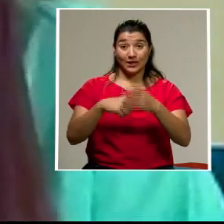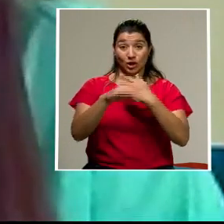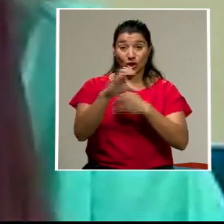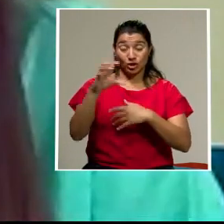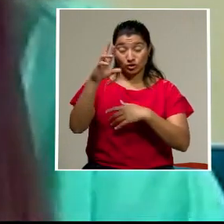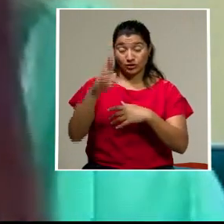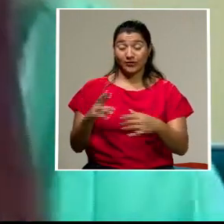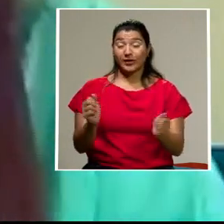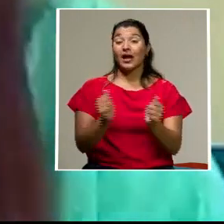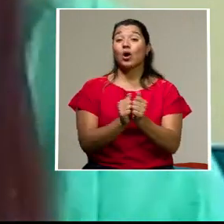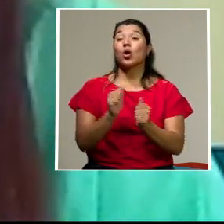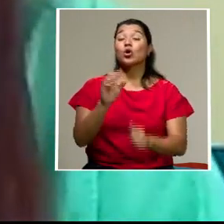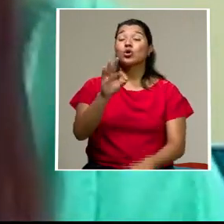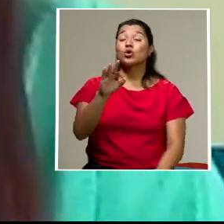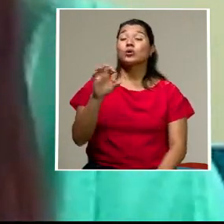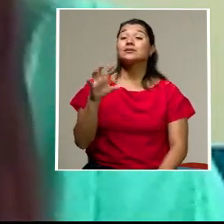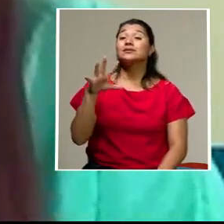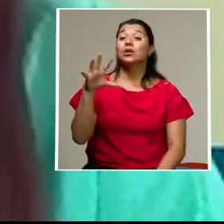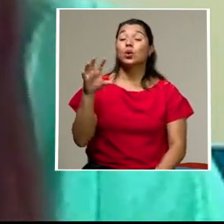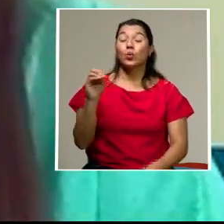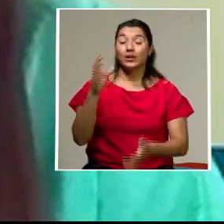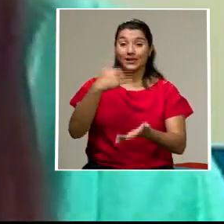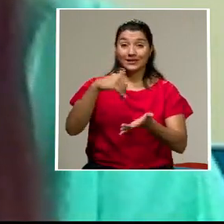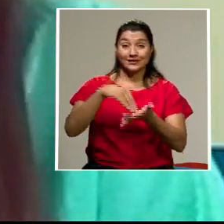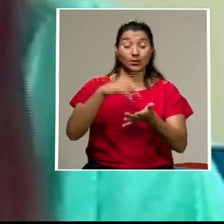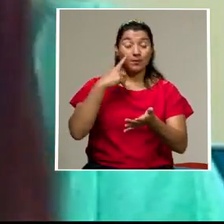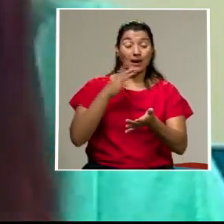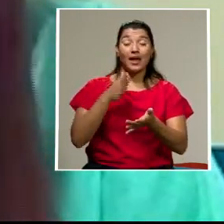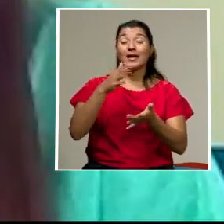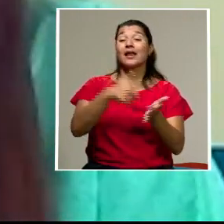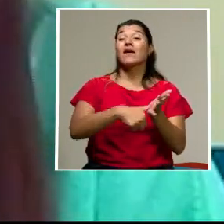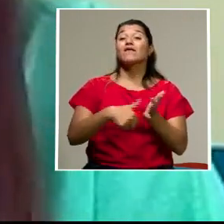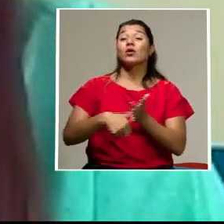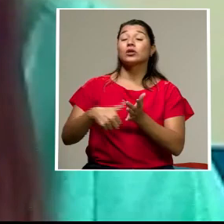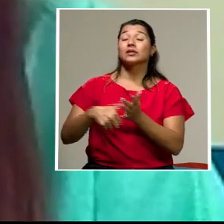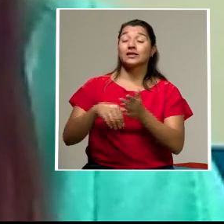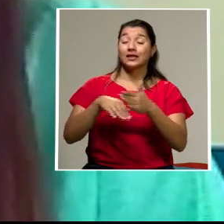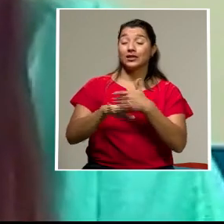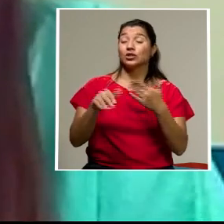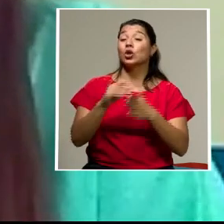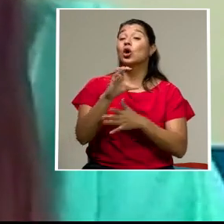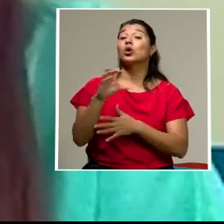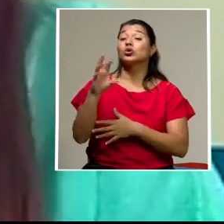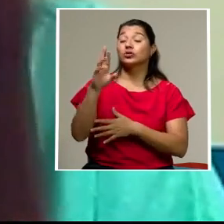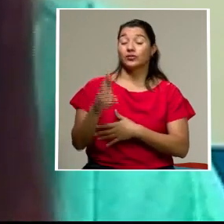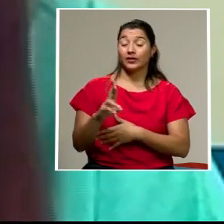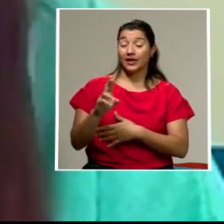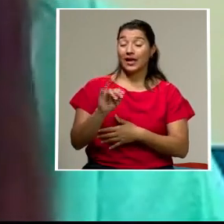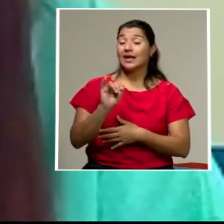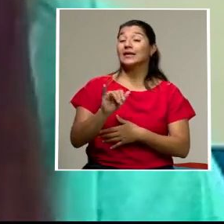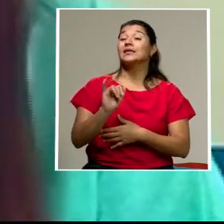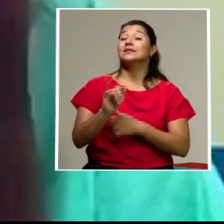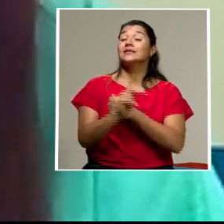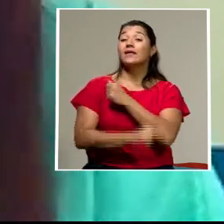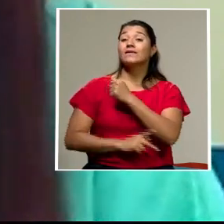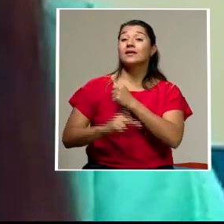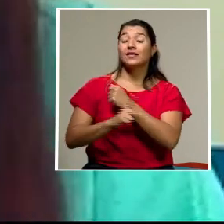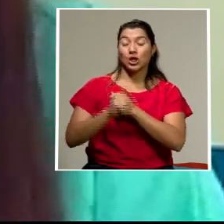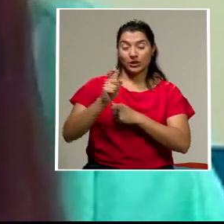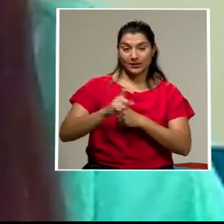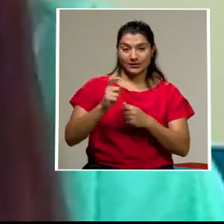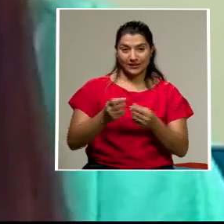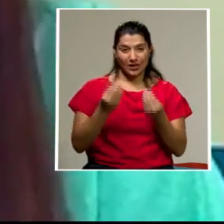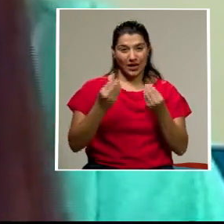de 950 centros de votación a lo largo y ancho del país, pues requiere de una inversión